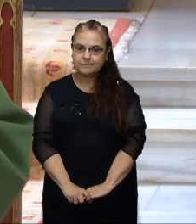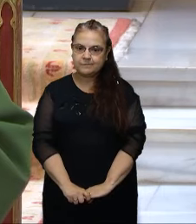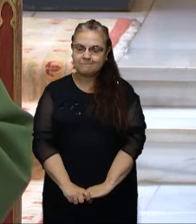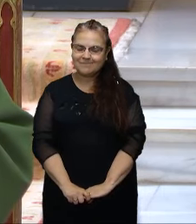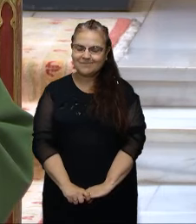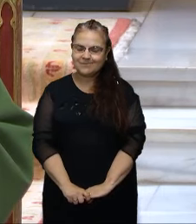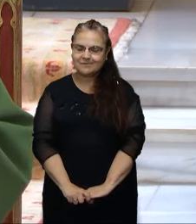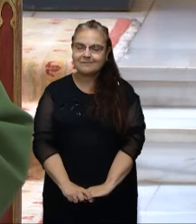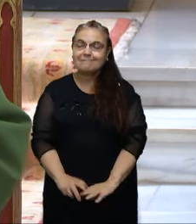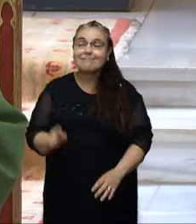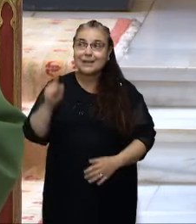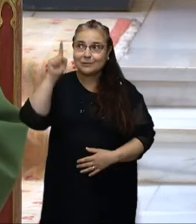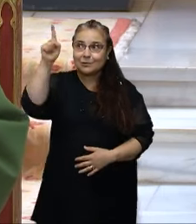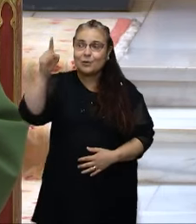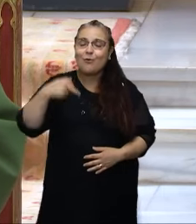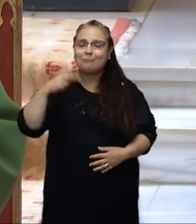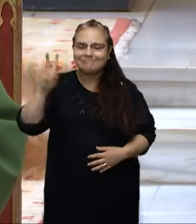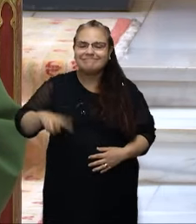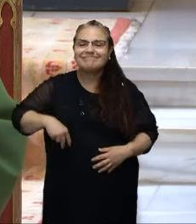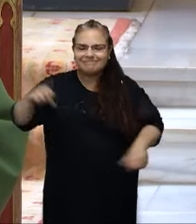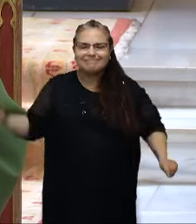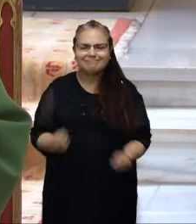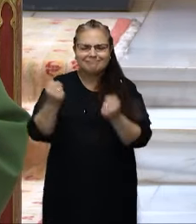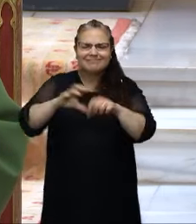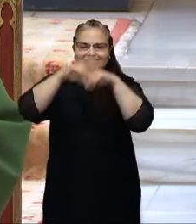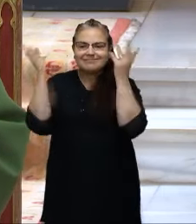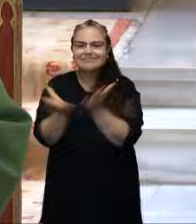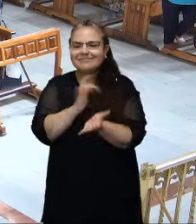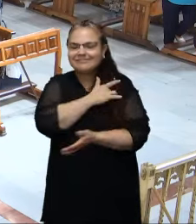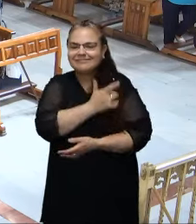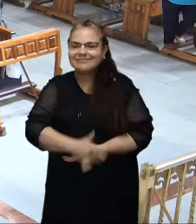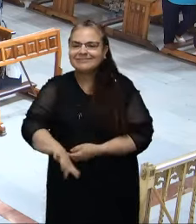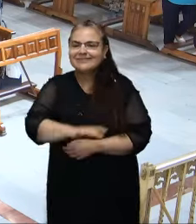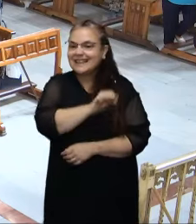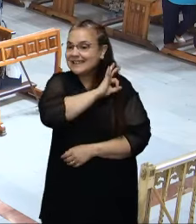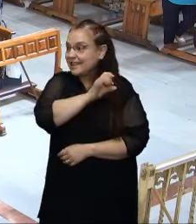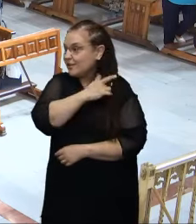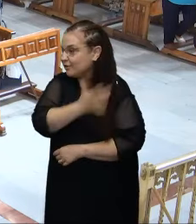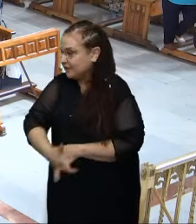Tú que eres la salvación del mundo, Señor, ten piedad.